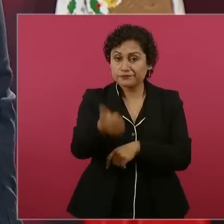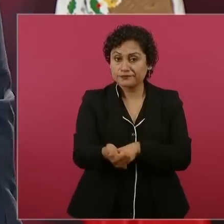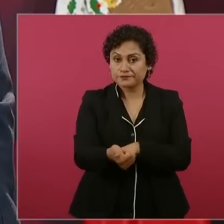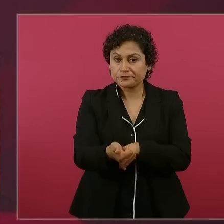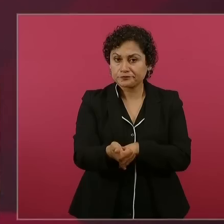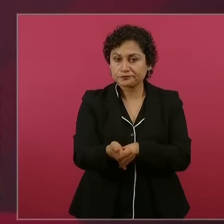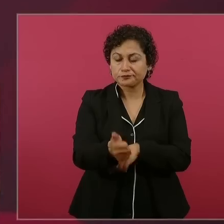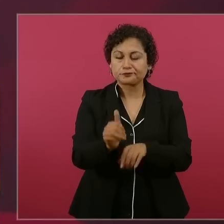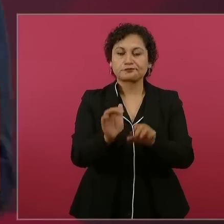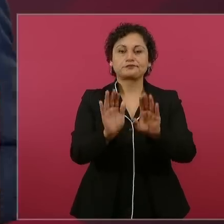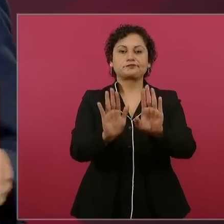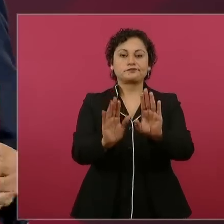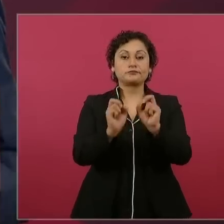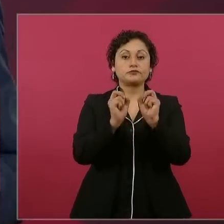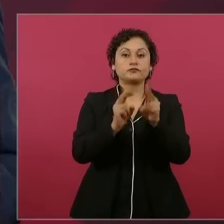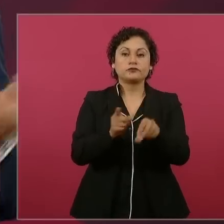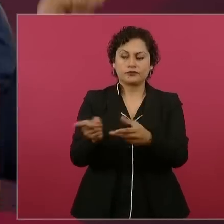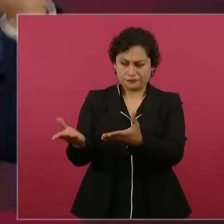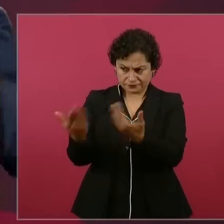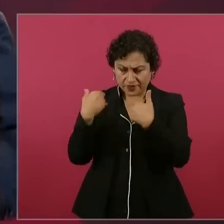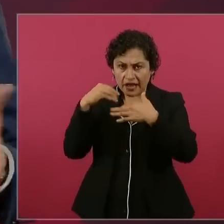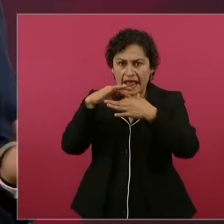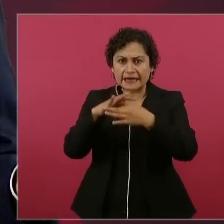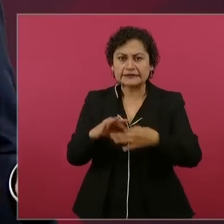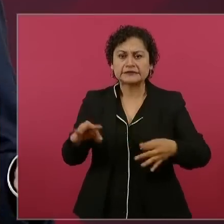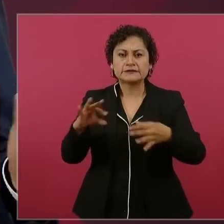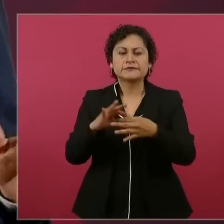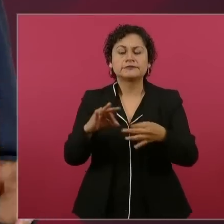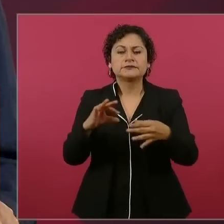cómo es que tienen para